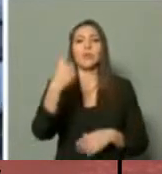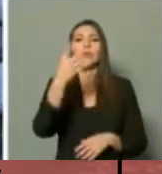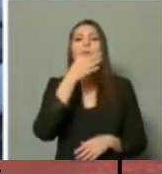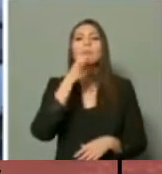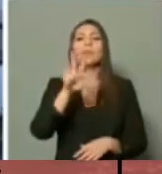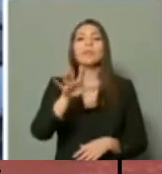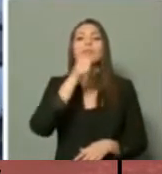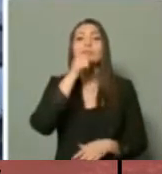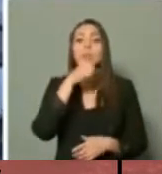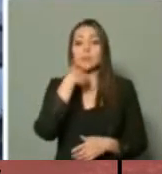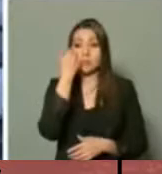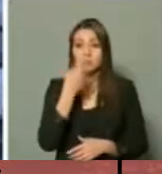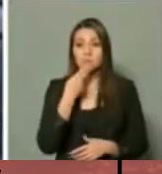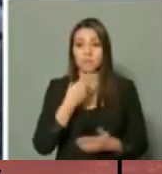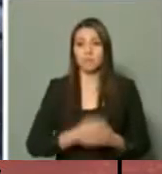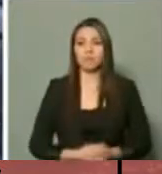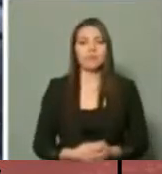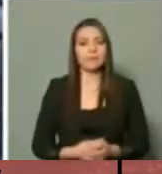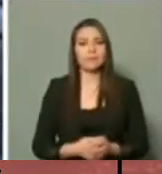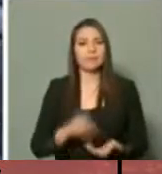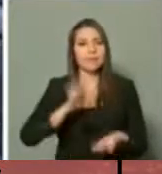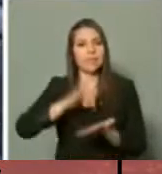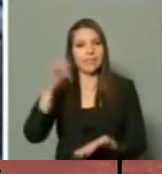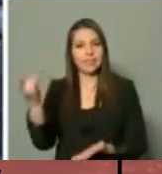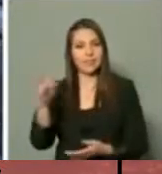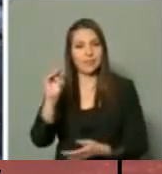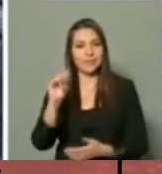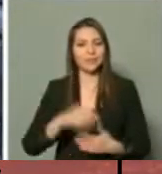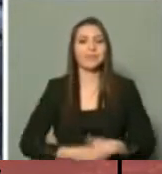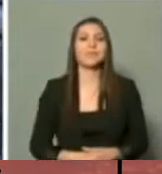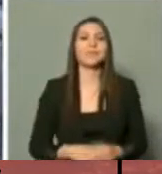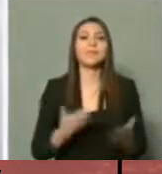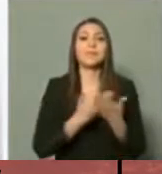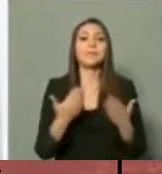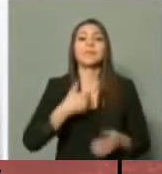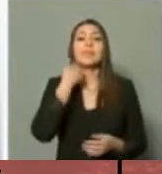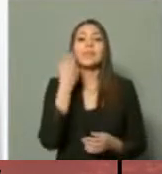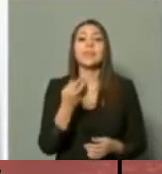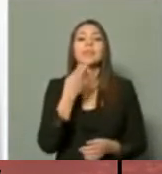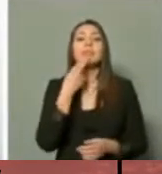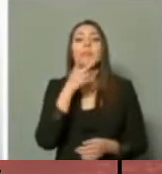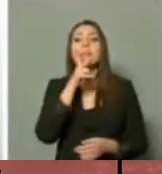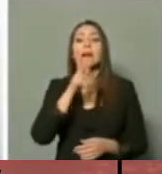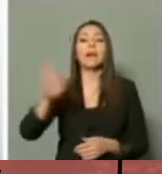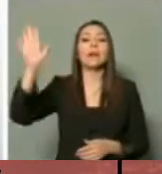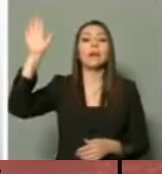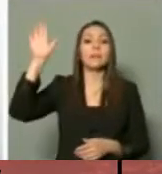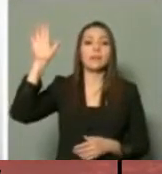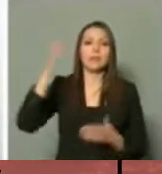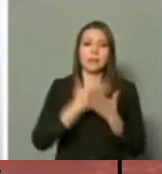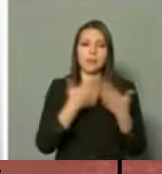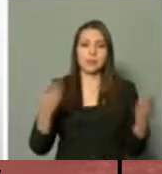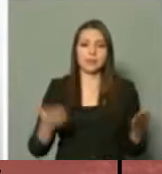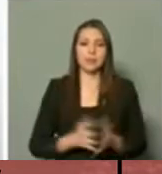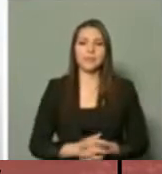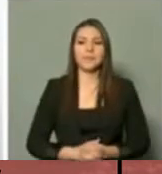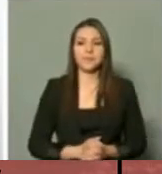utilizarlos? Gracias, candidato. Quien desea hacer uso de la palabra puede levantar la mano a partir de este momento.